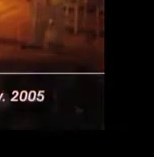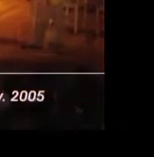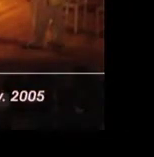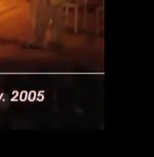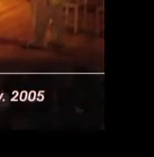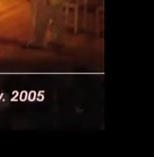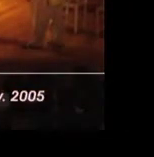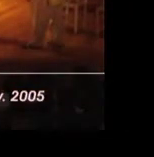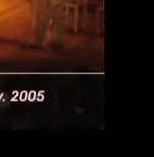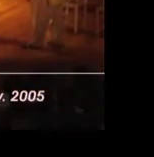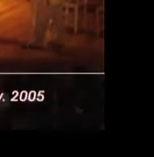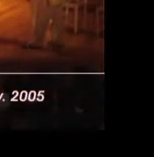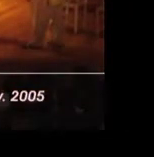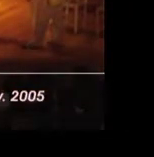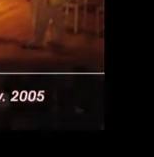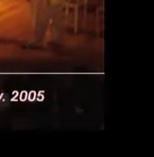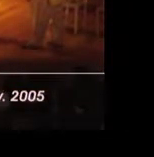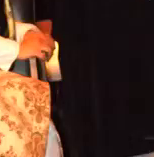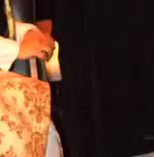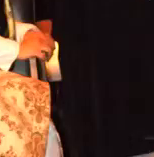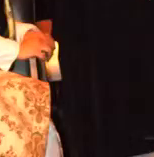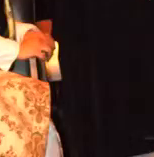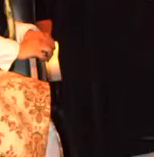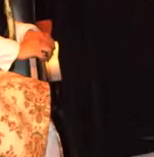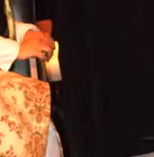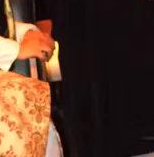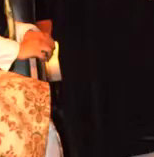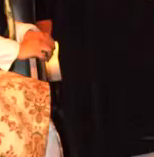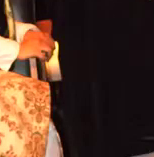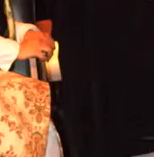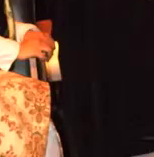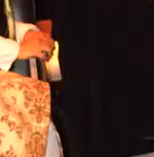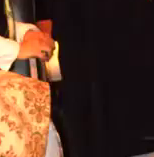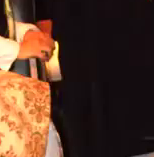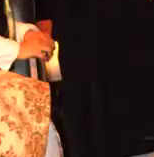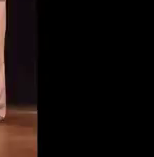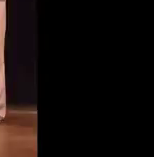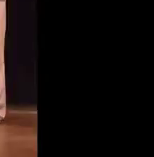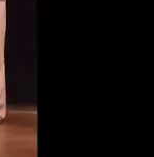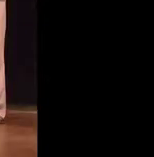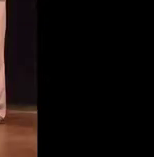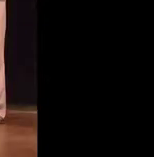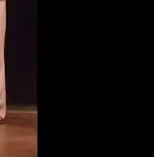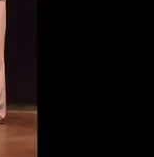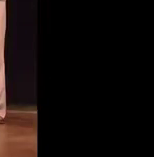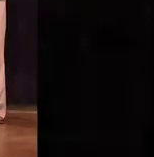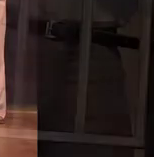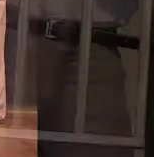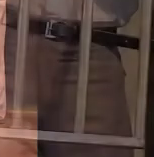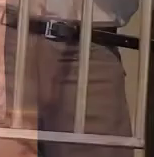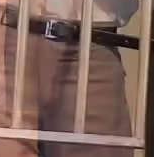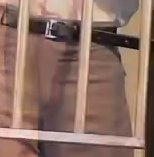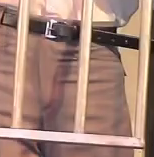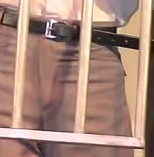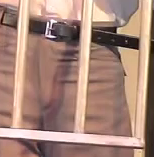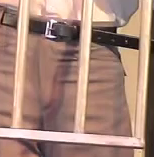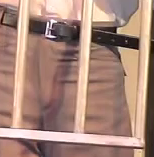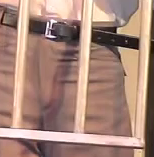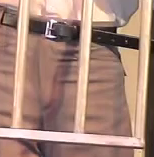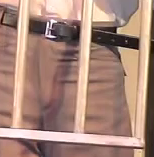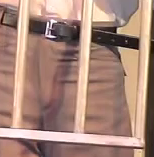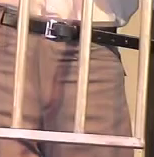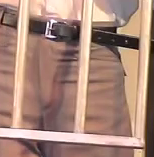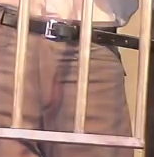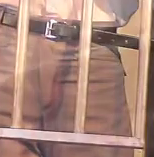las nuev estaciones de los derechos del hombre escrita y dirigida por el muy famoso importante director colombiano Luis